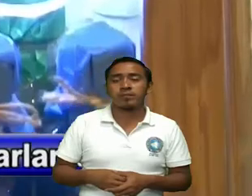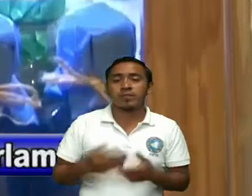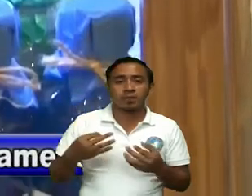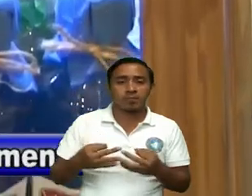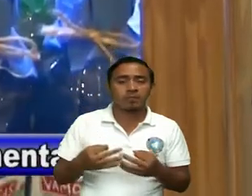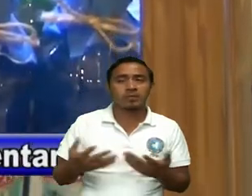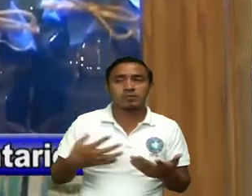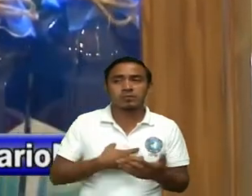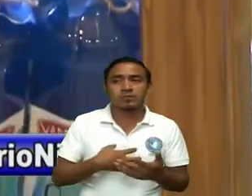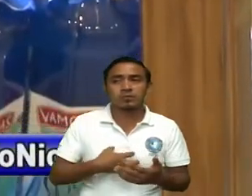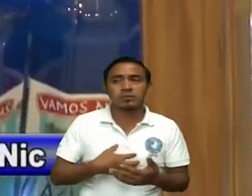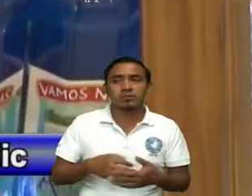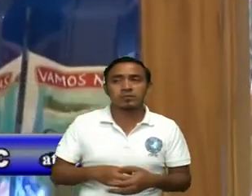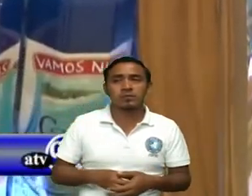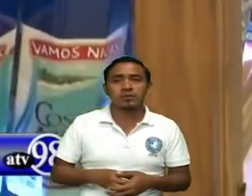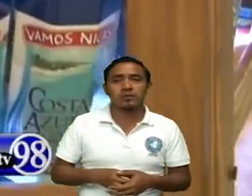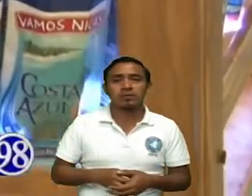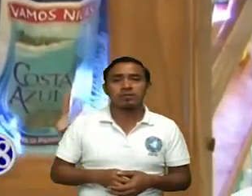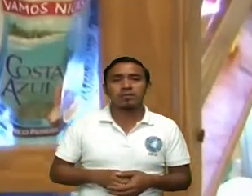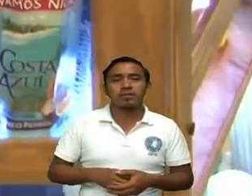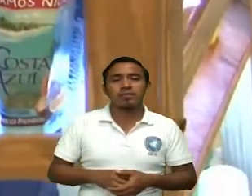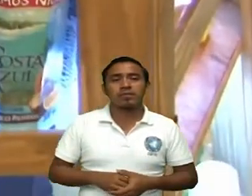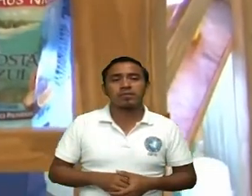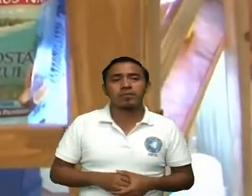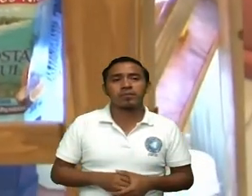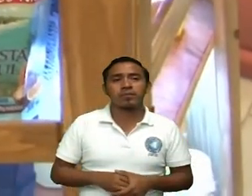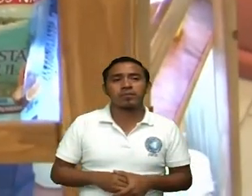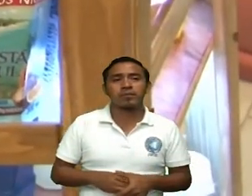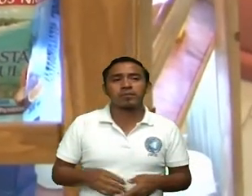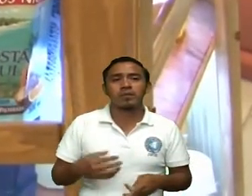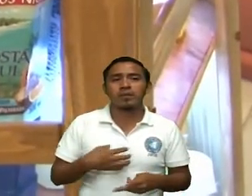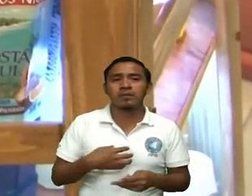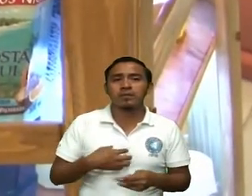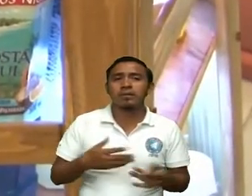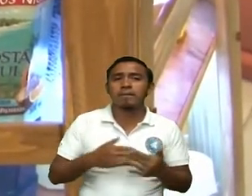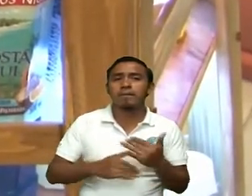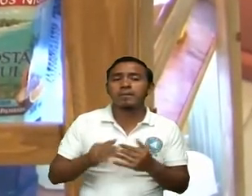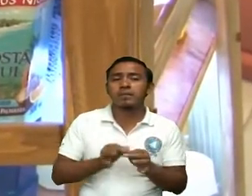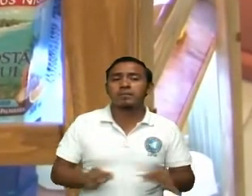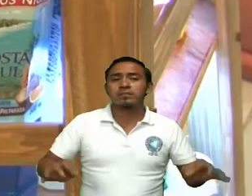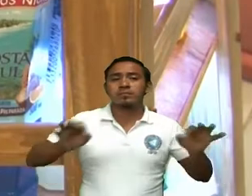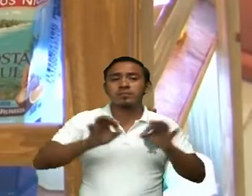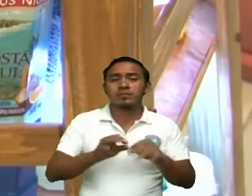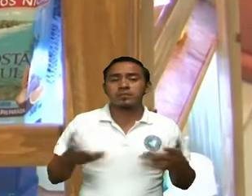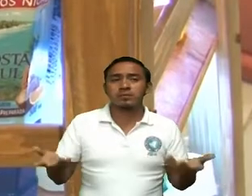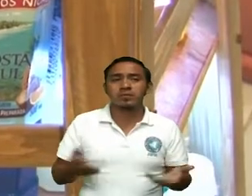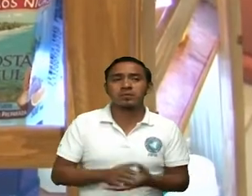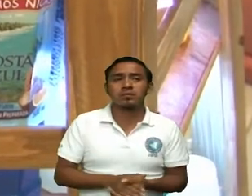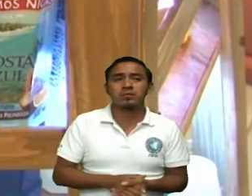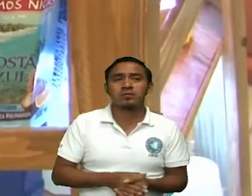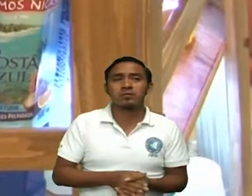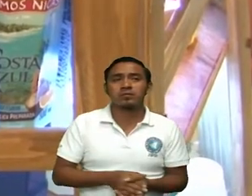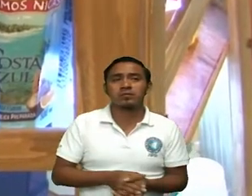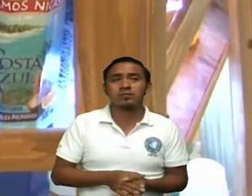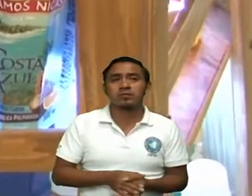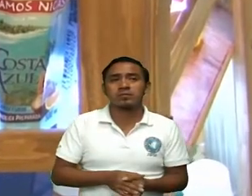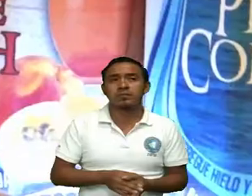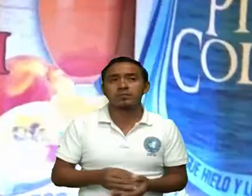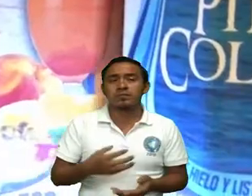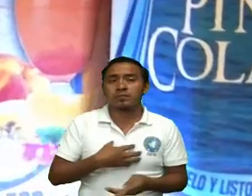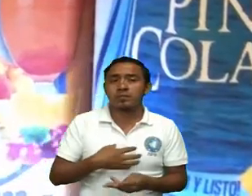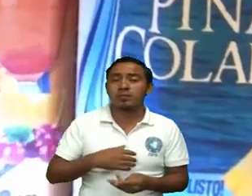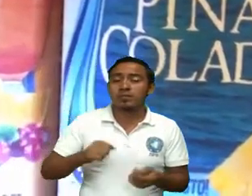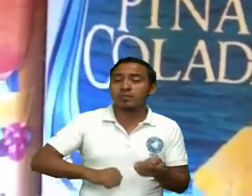alcohol puro de licorera nacional y, que es más importante, hay gran apoyo del